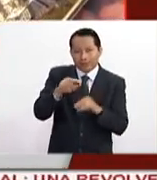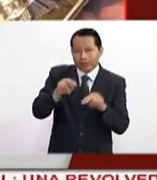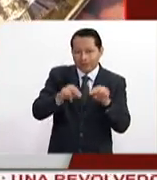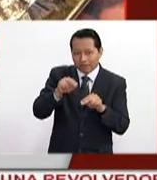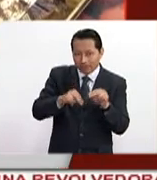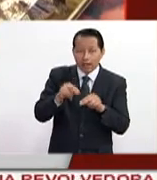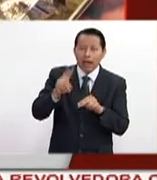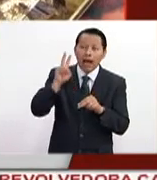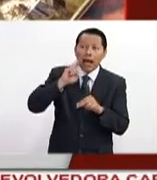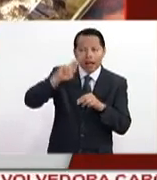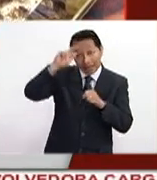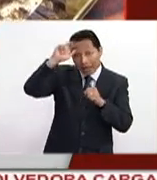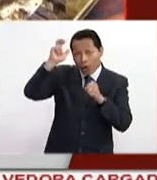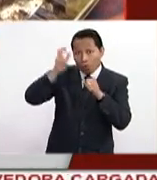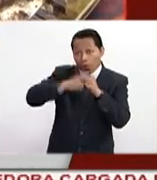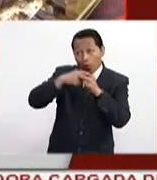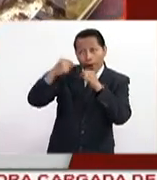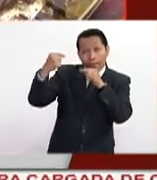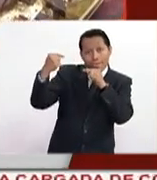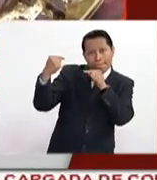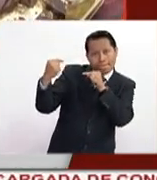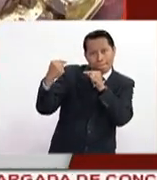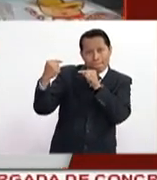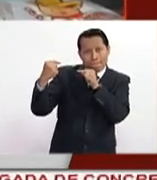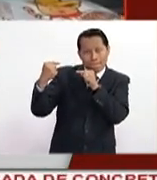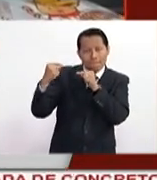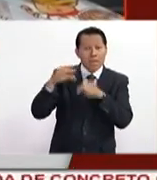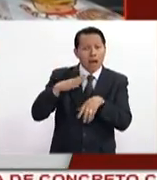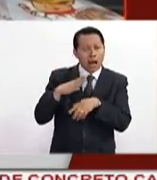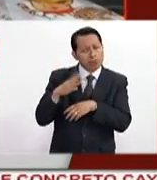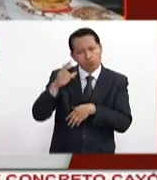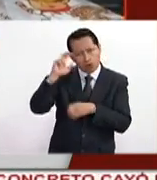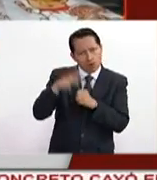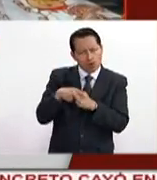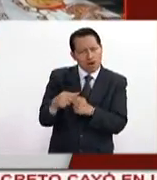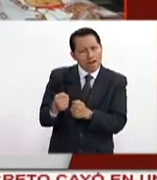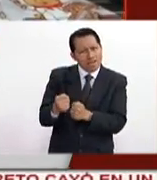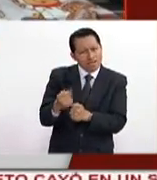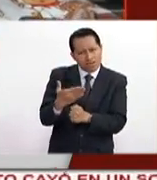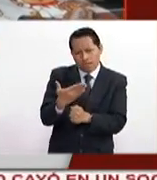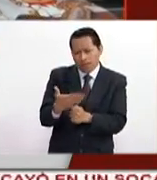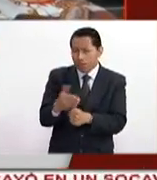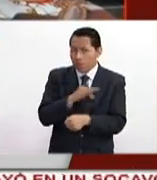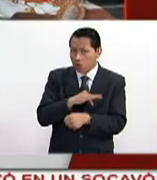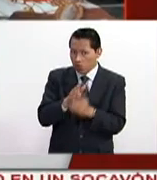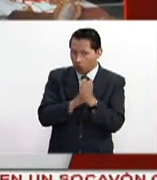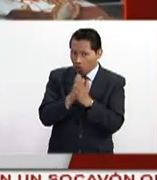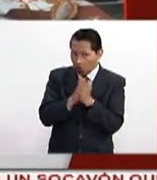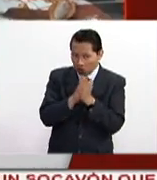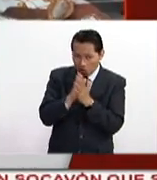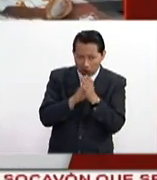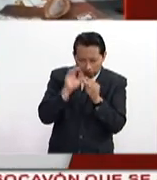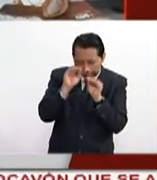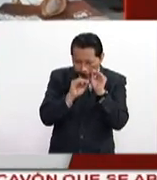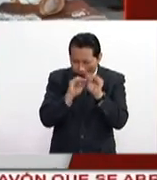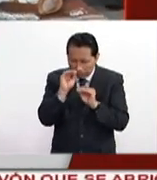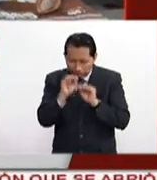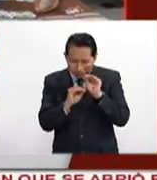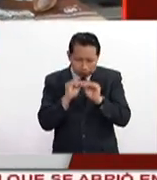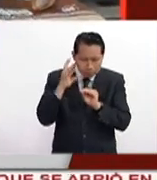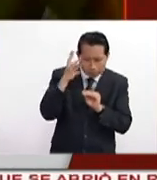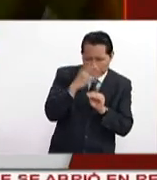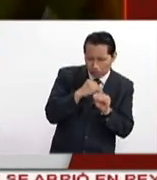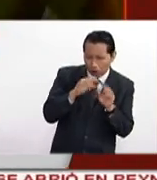vas contra los europeos, que ahí sí los europeos son buenísimos en la parte de hacer los chocolates bonitos y hacerlos